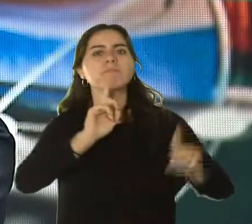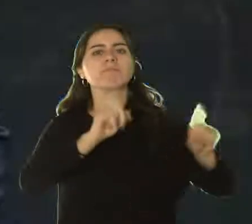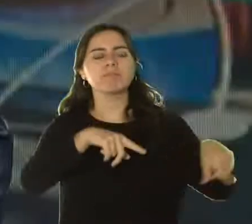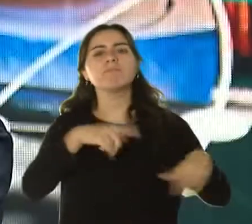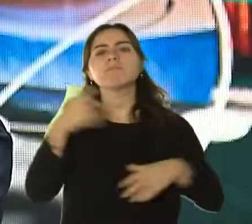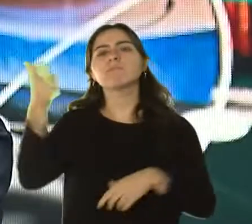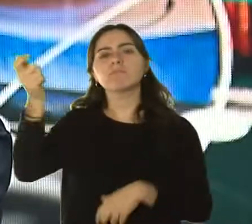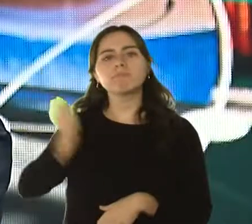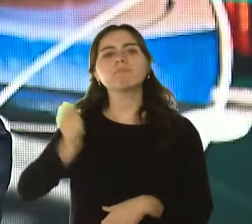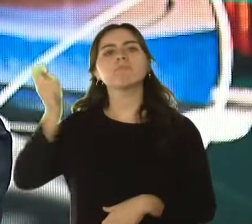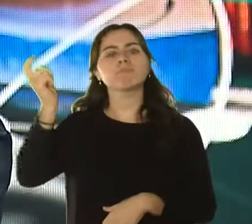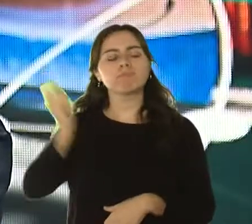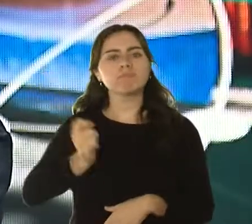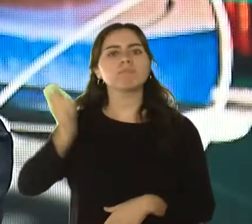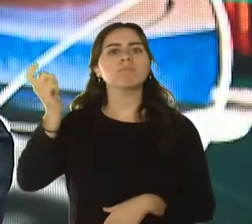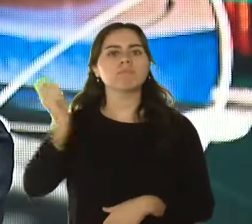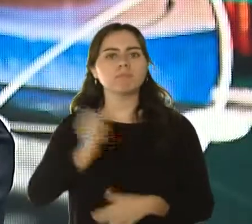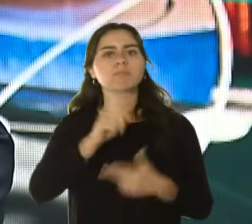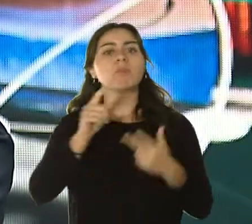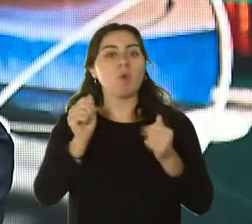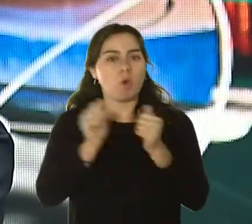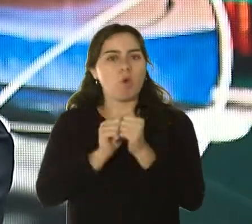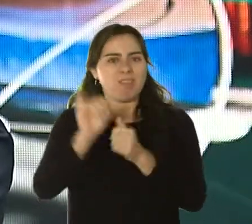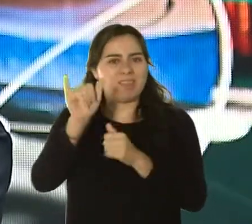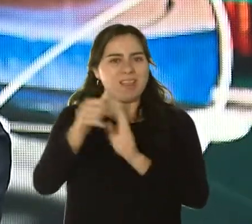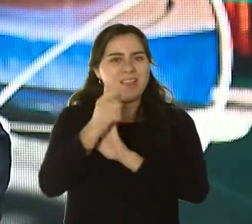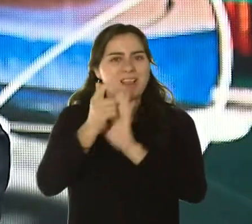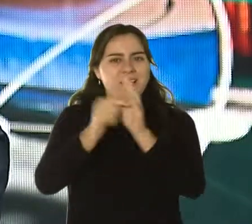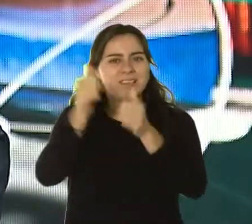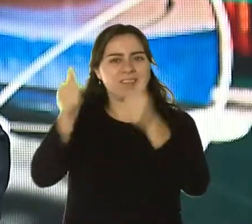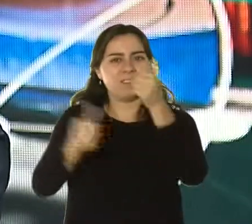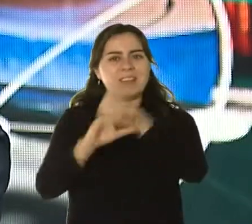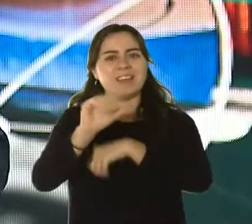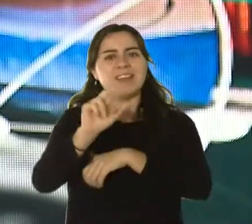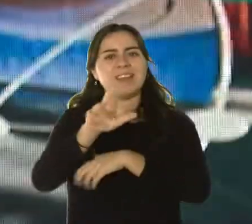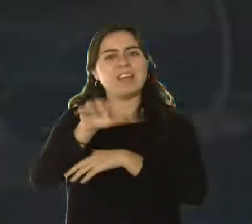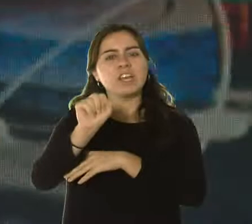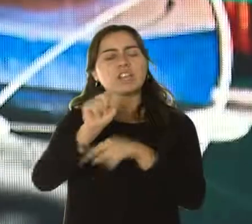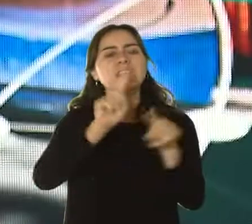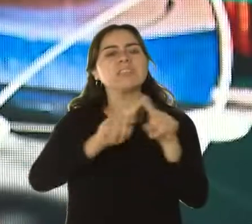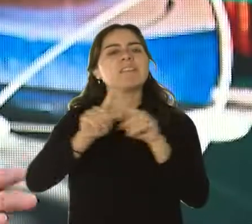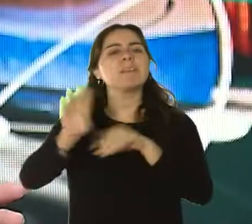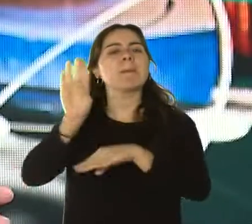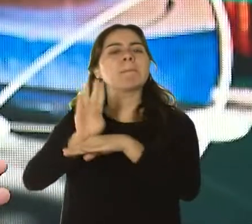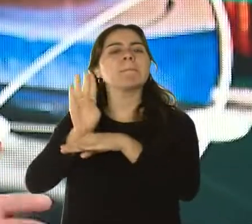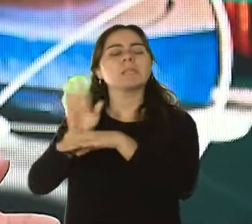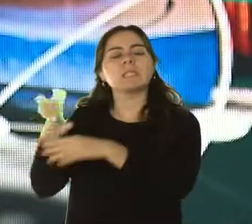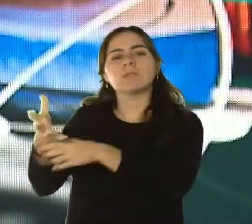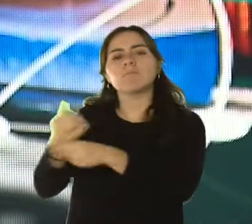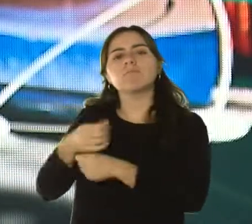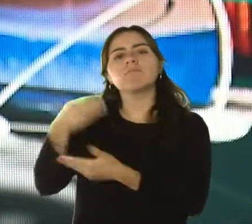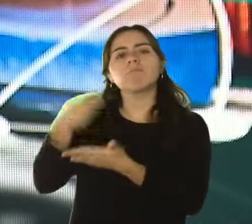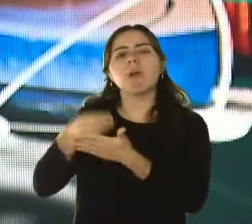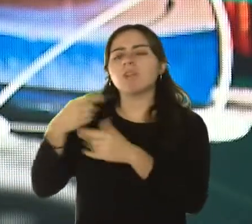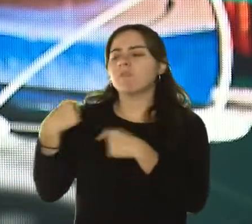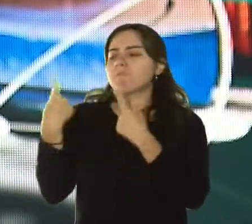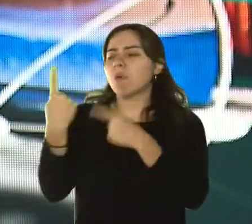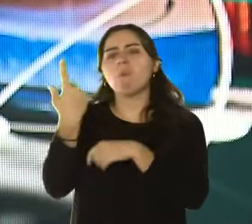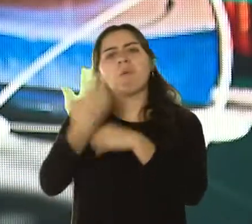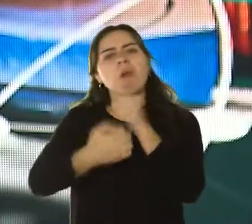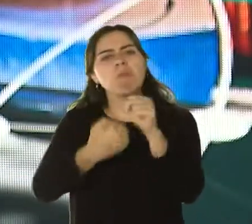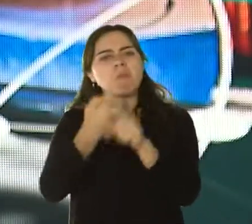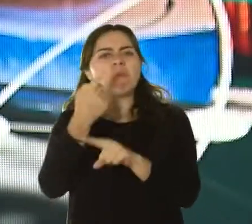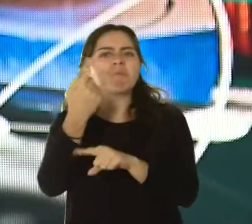Congreso. Y bajo el CARES Act, todos estos comercios recibieron unos fondos durante el pasado año y medio,